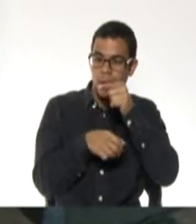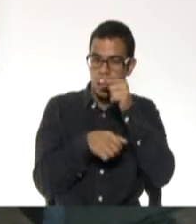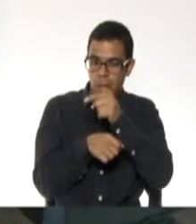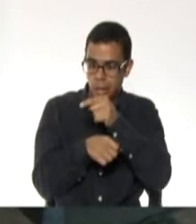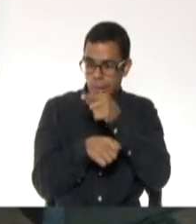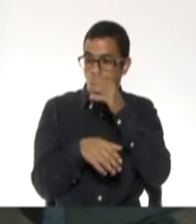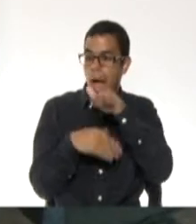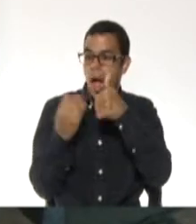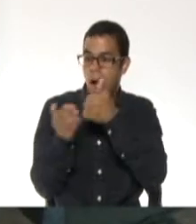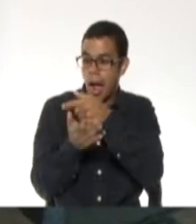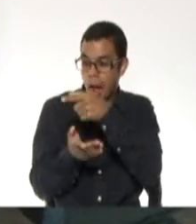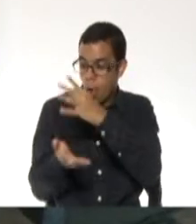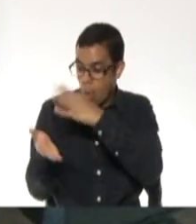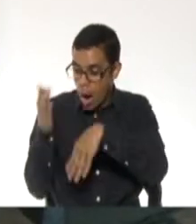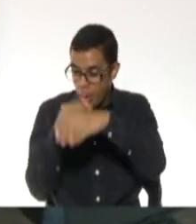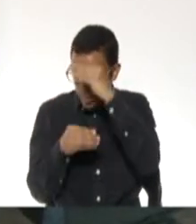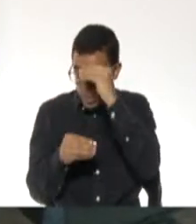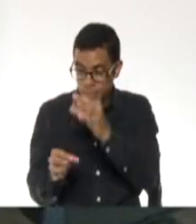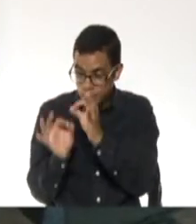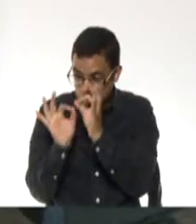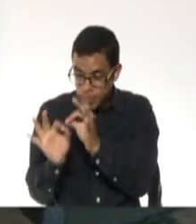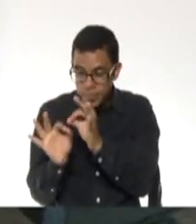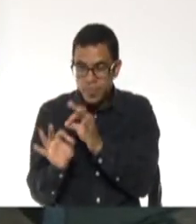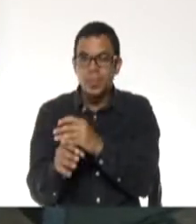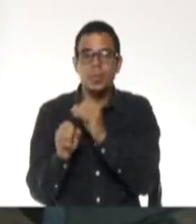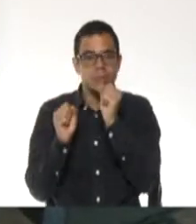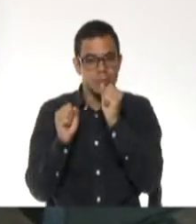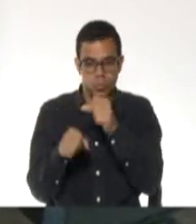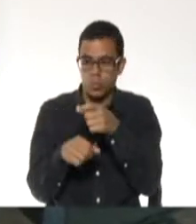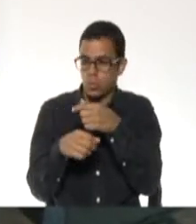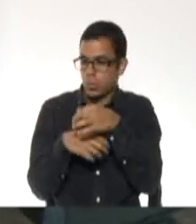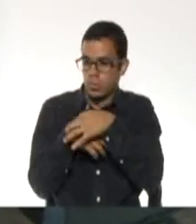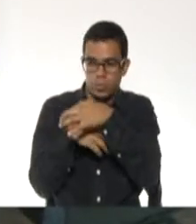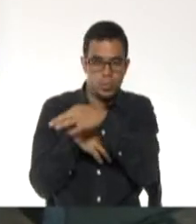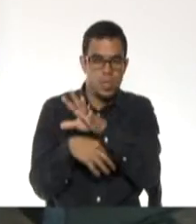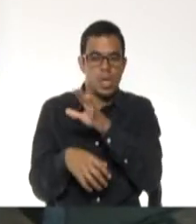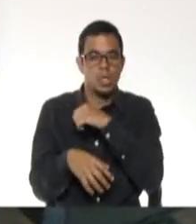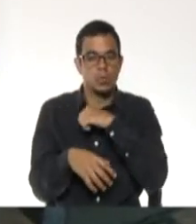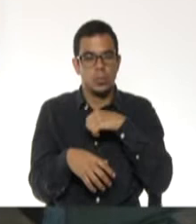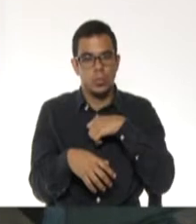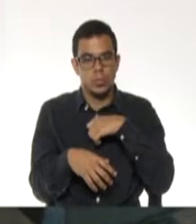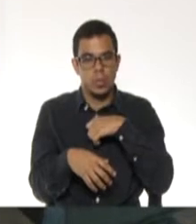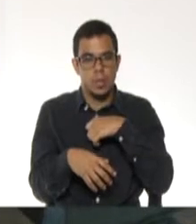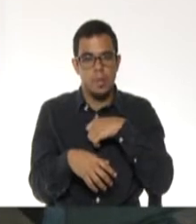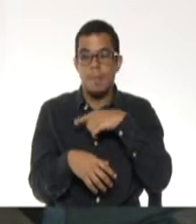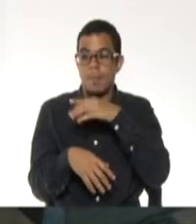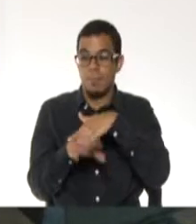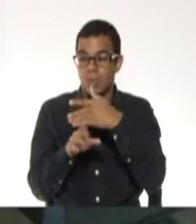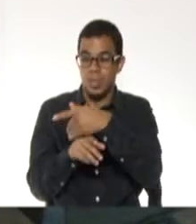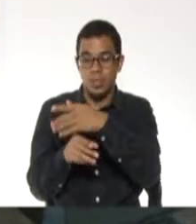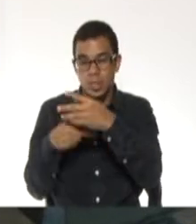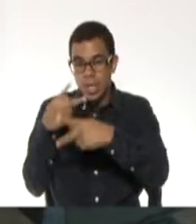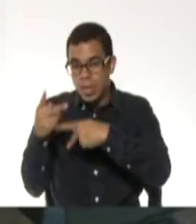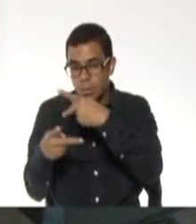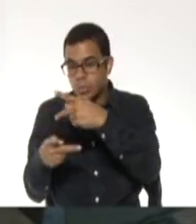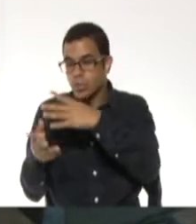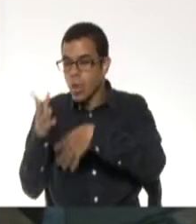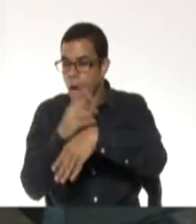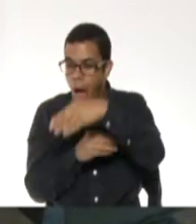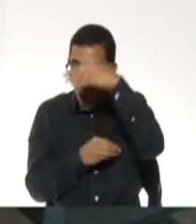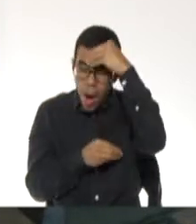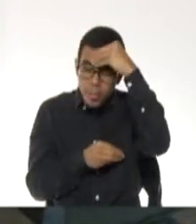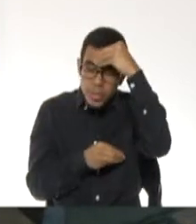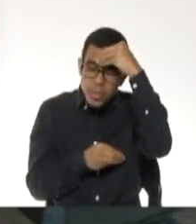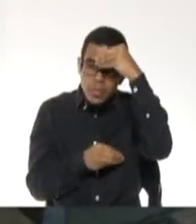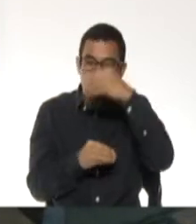hayan cimentado la práctica, hayan cimentado el conocimiento, porque están en el proceso de exploración, de aprendizaje,